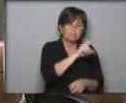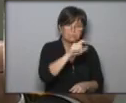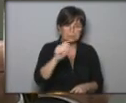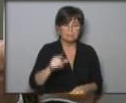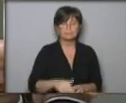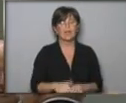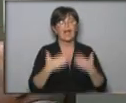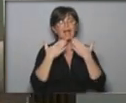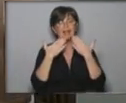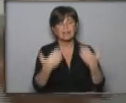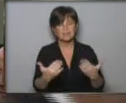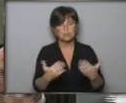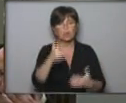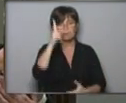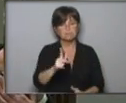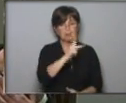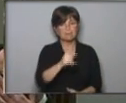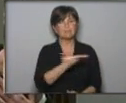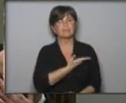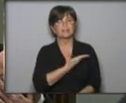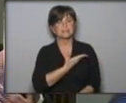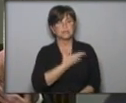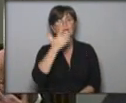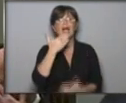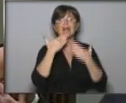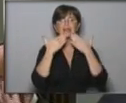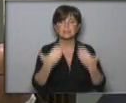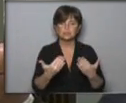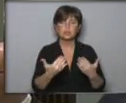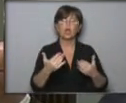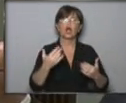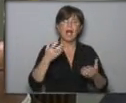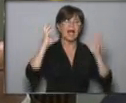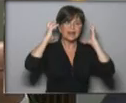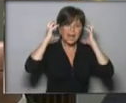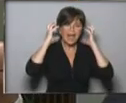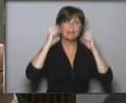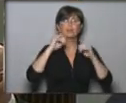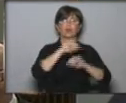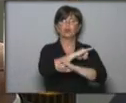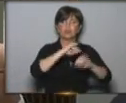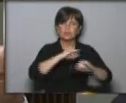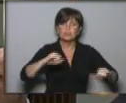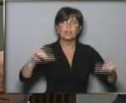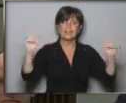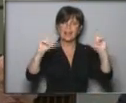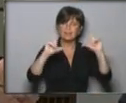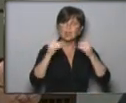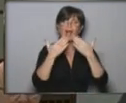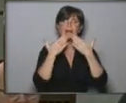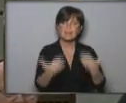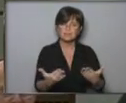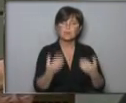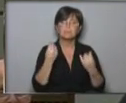Agradeció el Papa Francisco a los medios de comunicación. Les agradeció todo lo que habían hecho